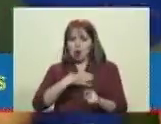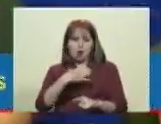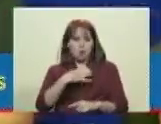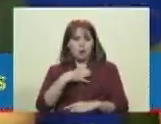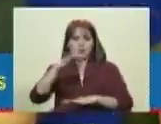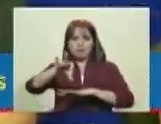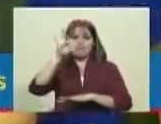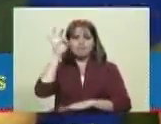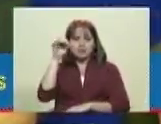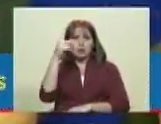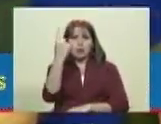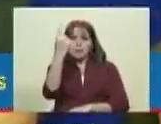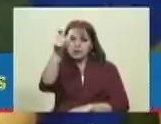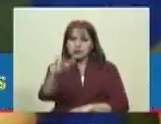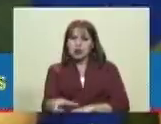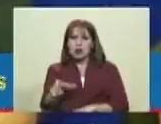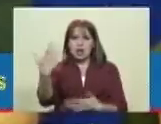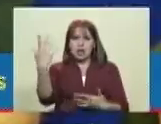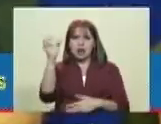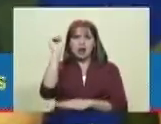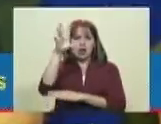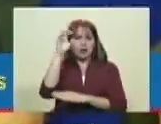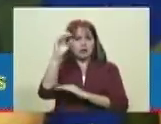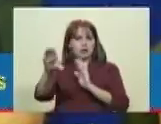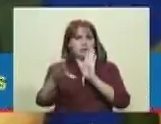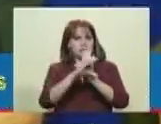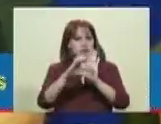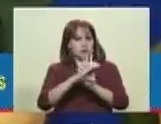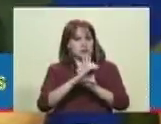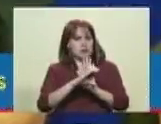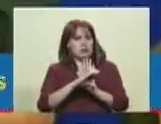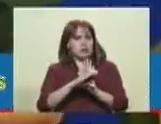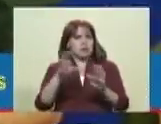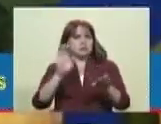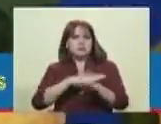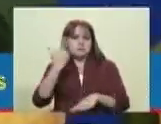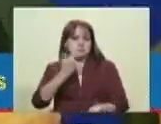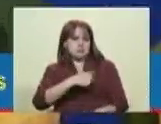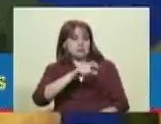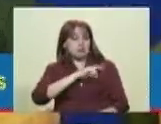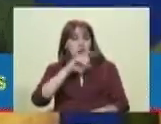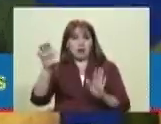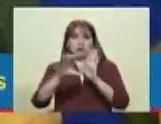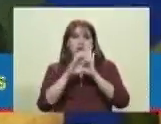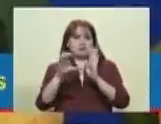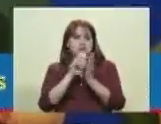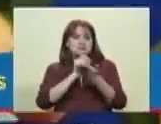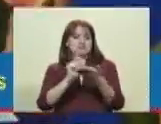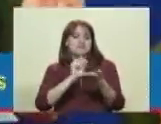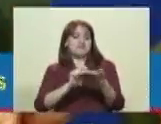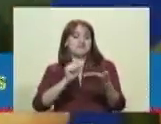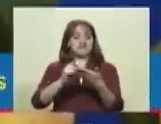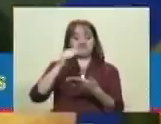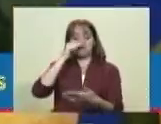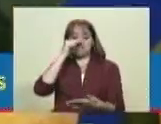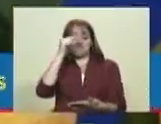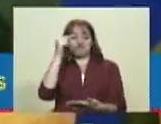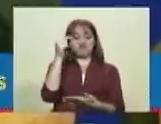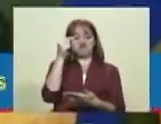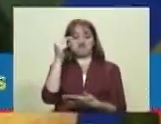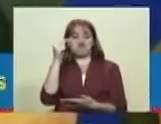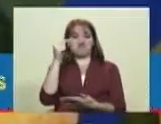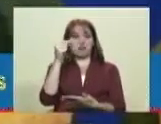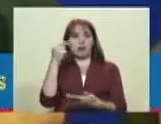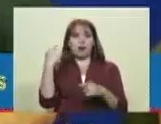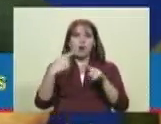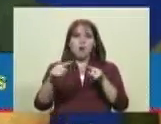representante ante una Asamblea Nacional Constituyente? Porque en España las constituciones la hacen las cúpulas como en